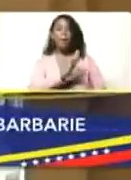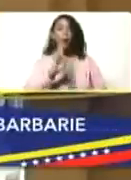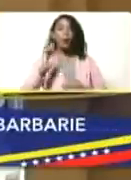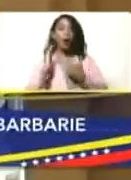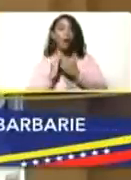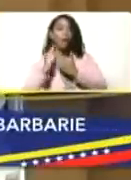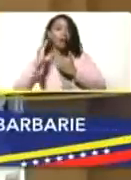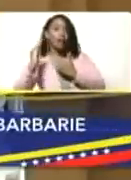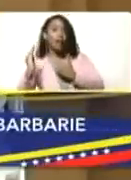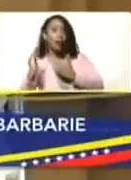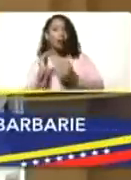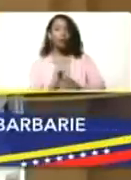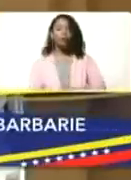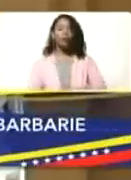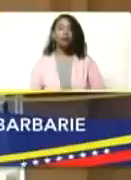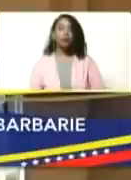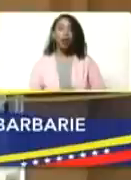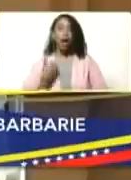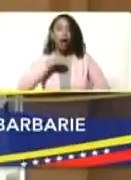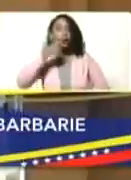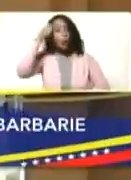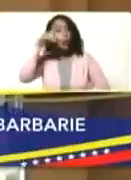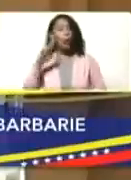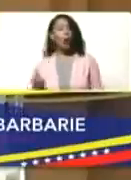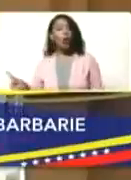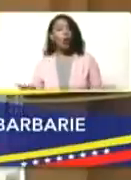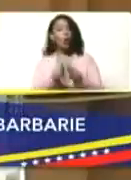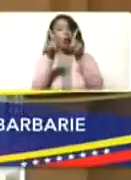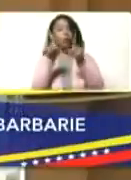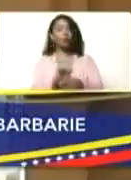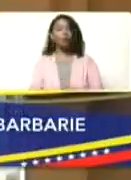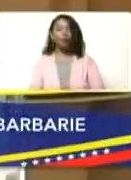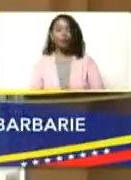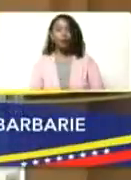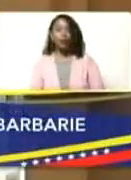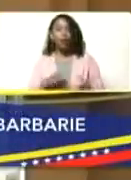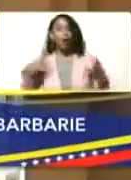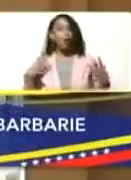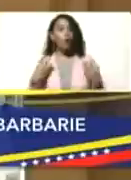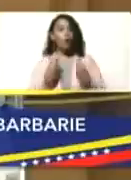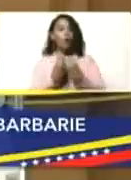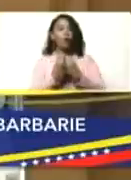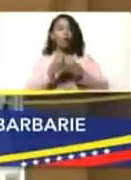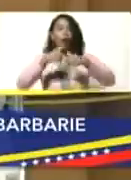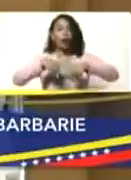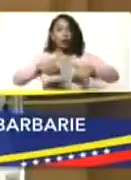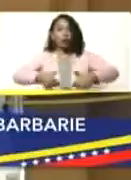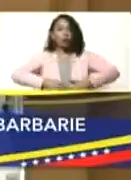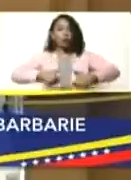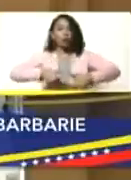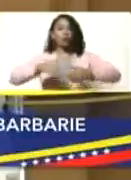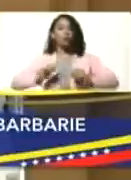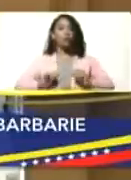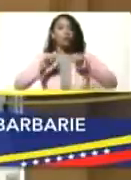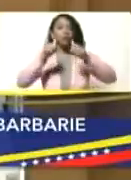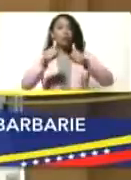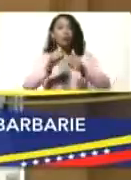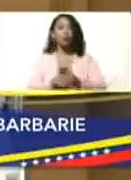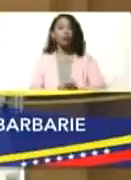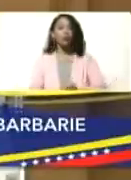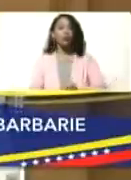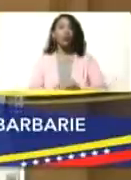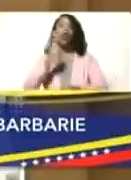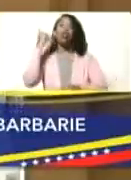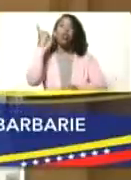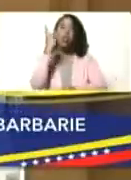vecina, a nuestro pueblo común, de juntarnos en este esfuerzo que comienza, que